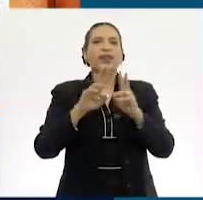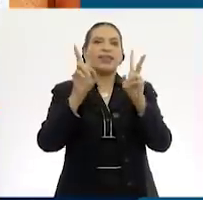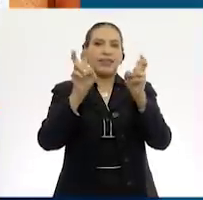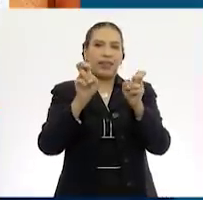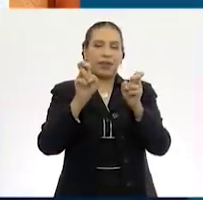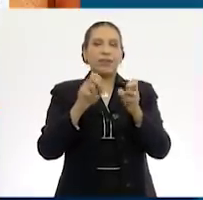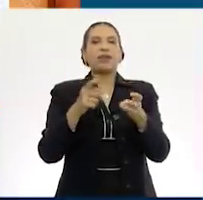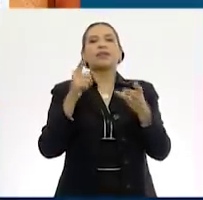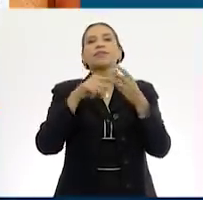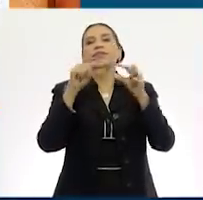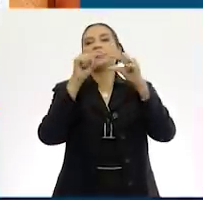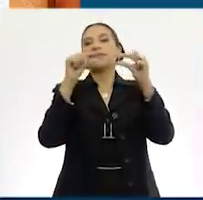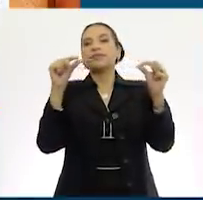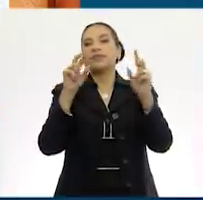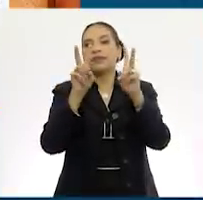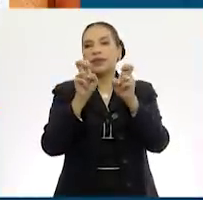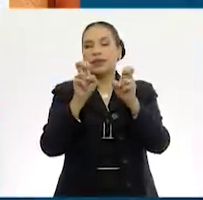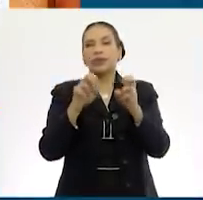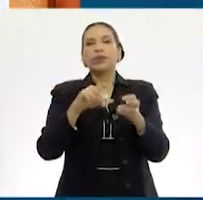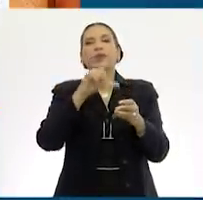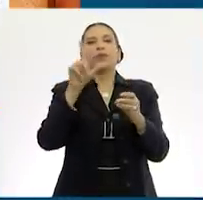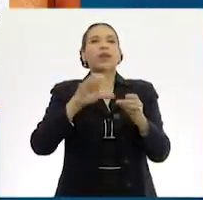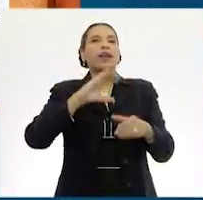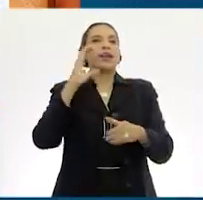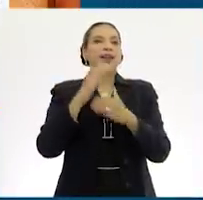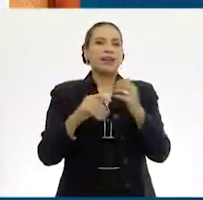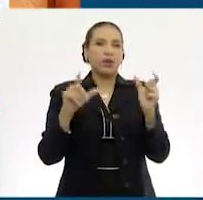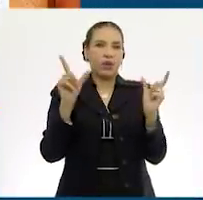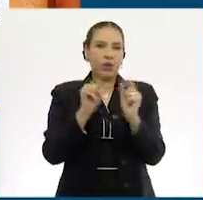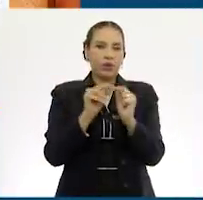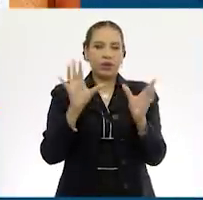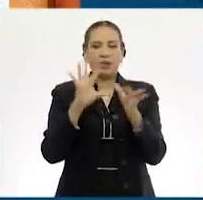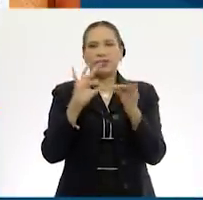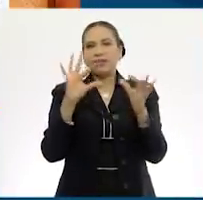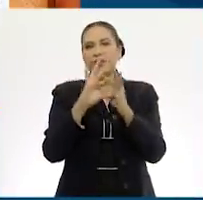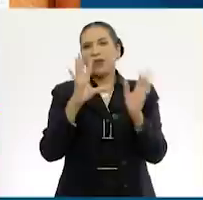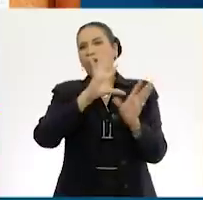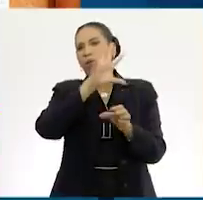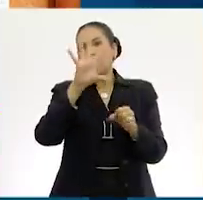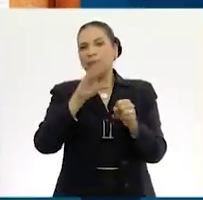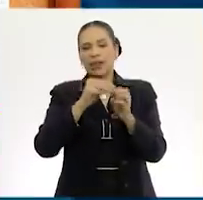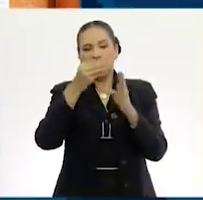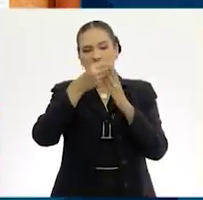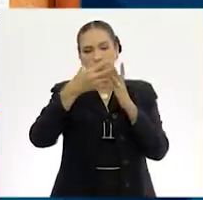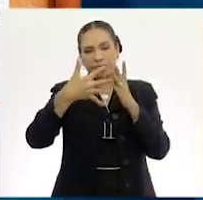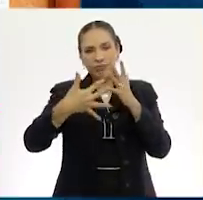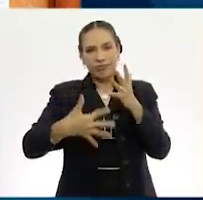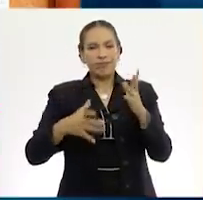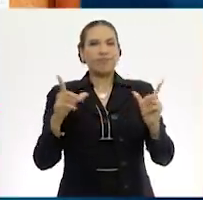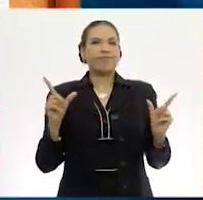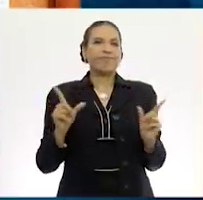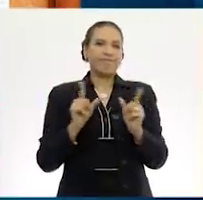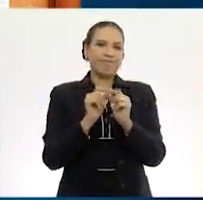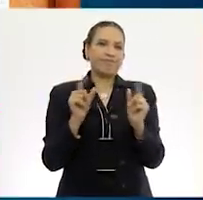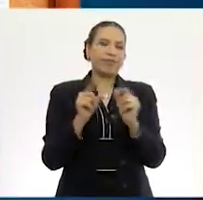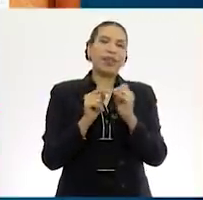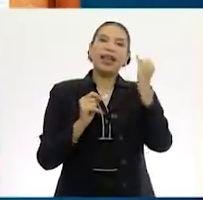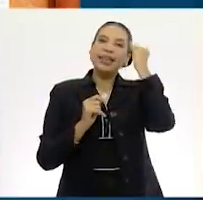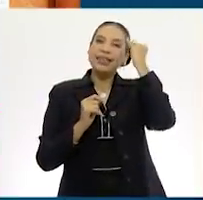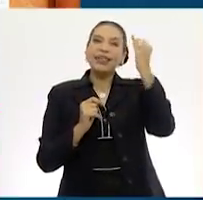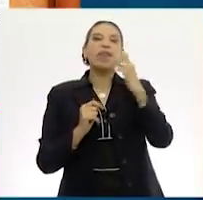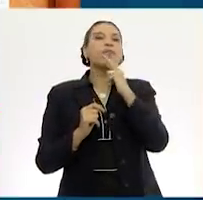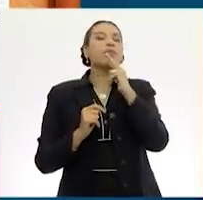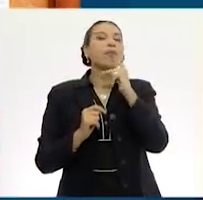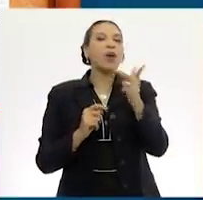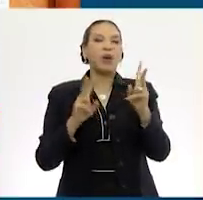muy importante, no se les olvide la conclusión, que es una síntesis de todo lo desarrollado que permite resumir las ideas y comprender